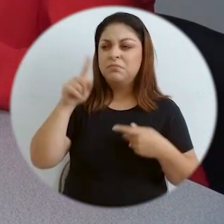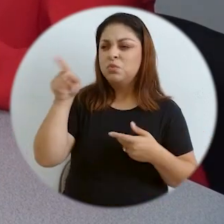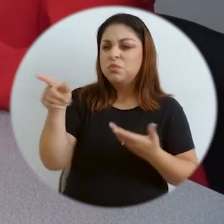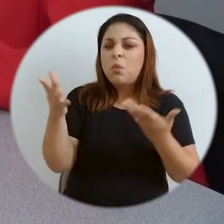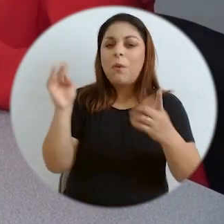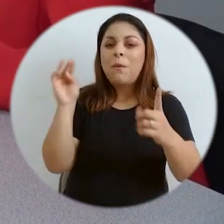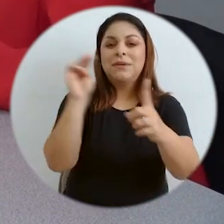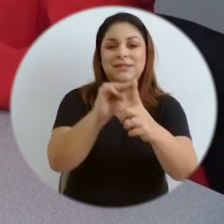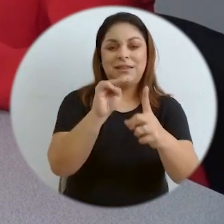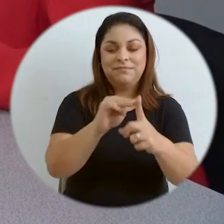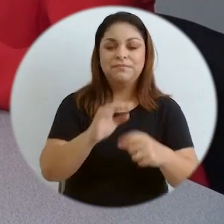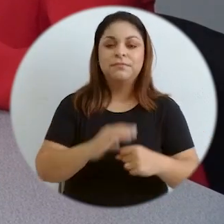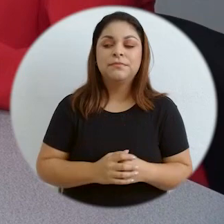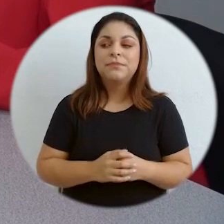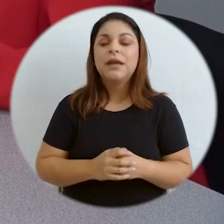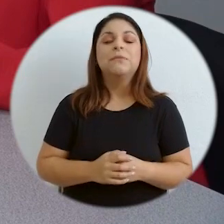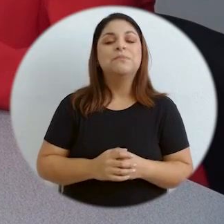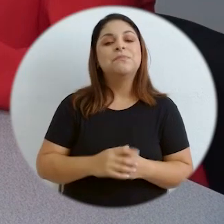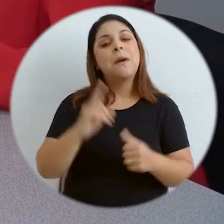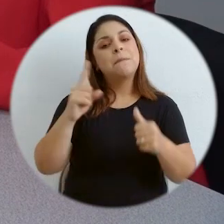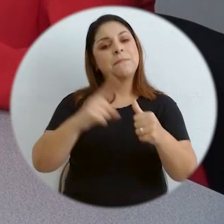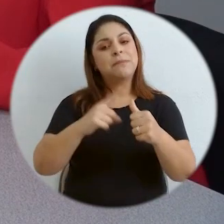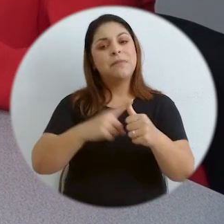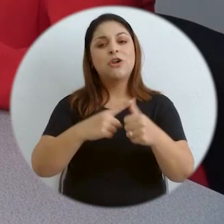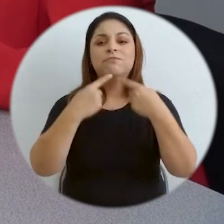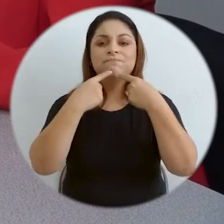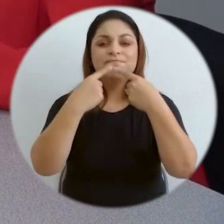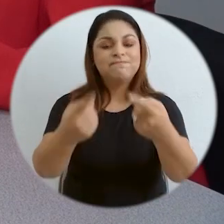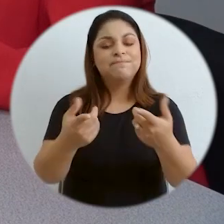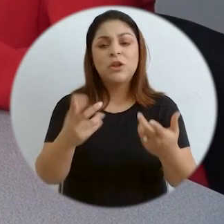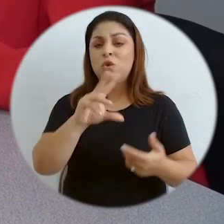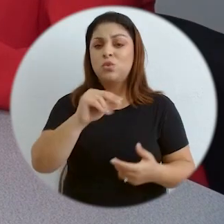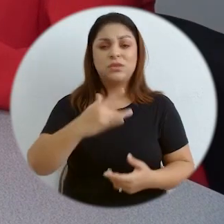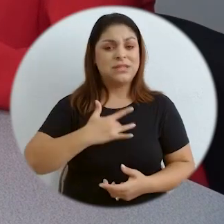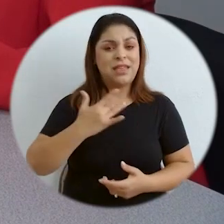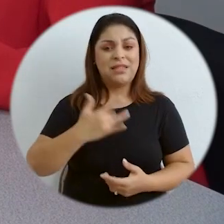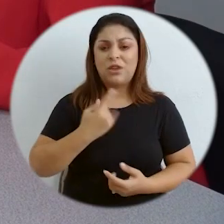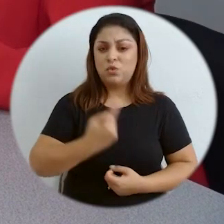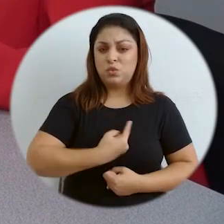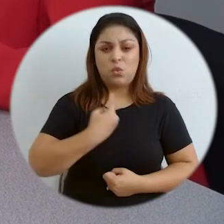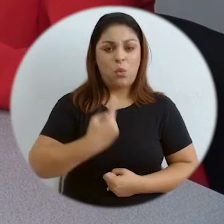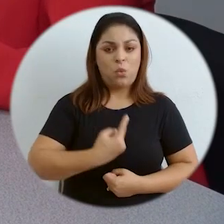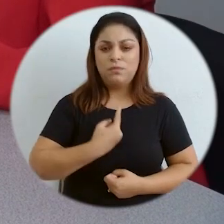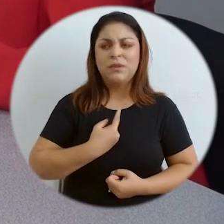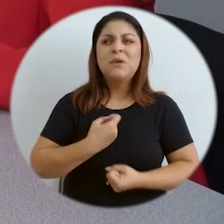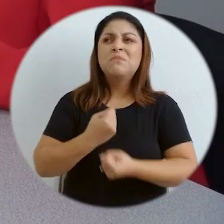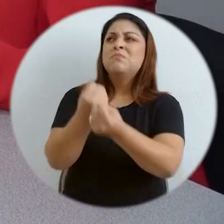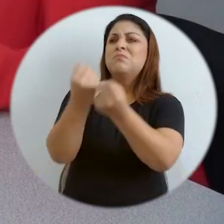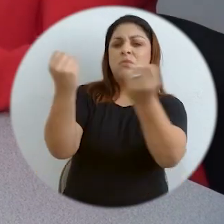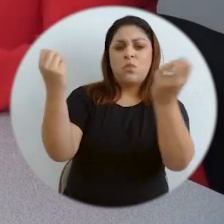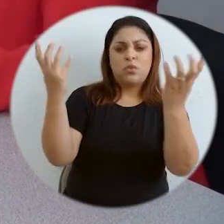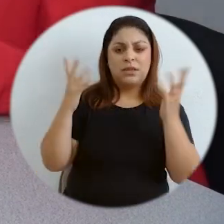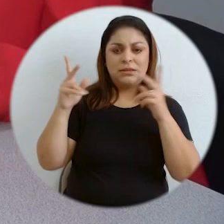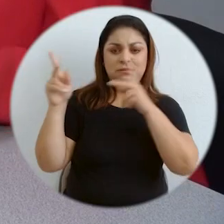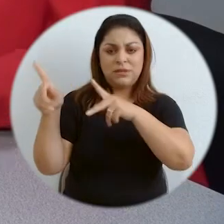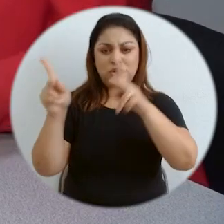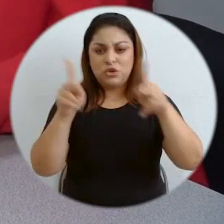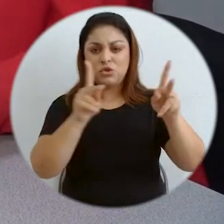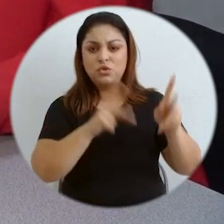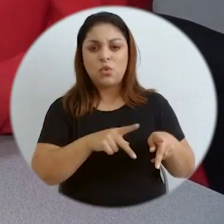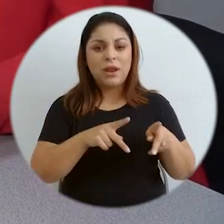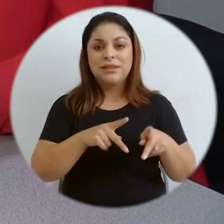lo primero es que no se sienta solo en esta situación. Hay muchas personas que en este